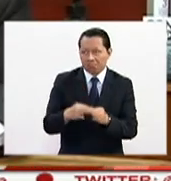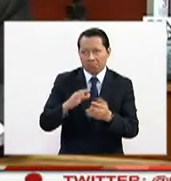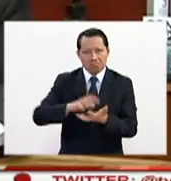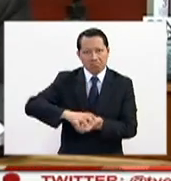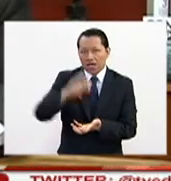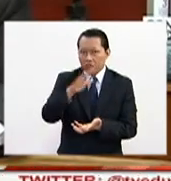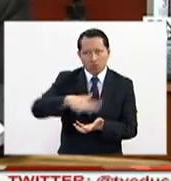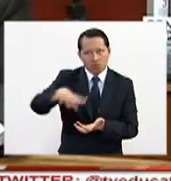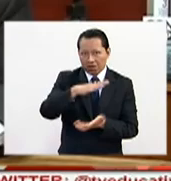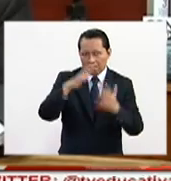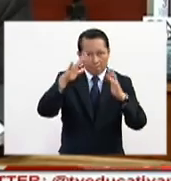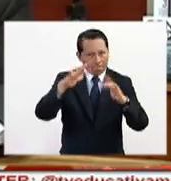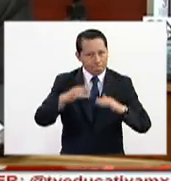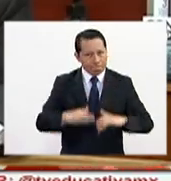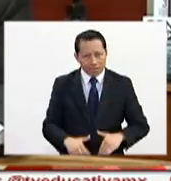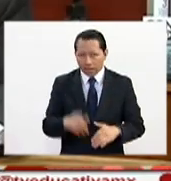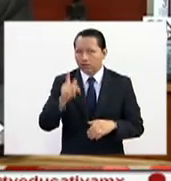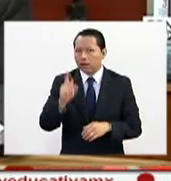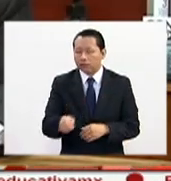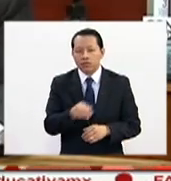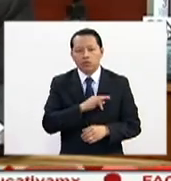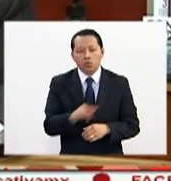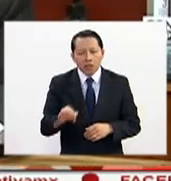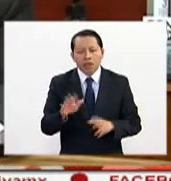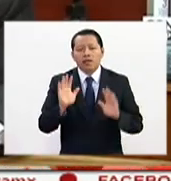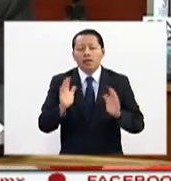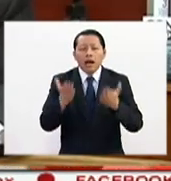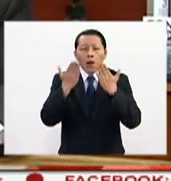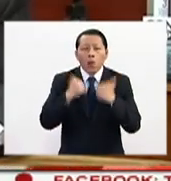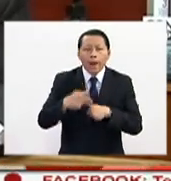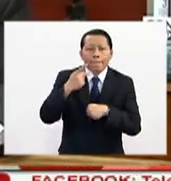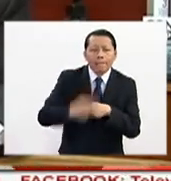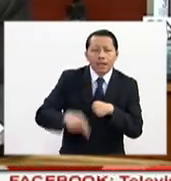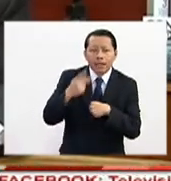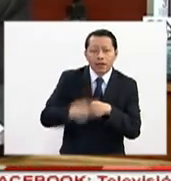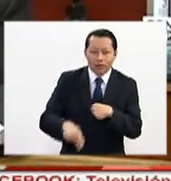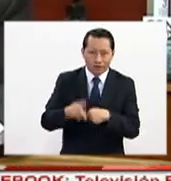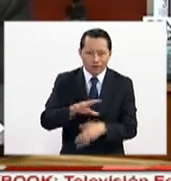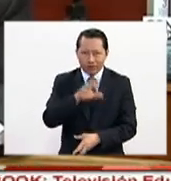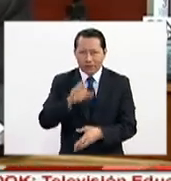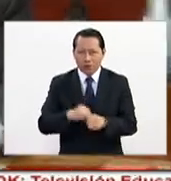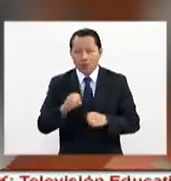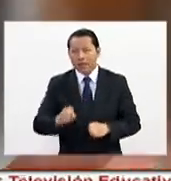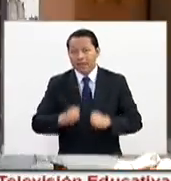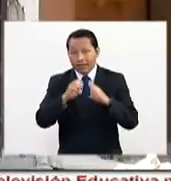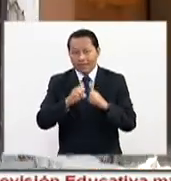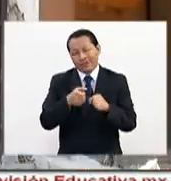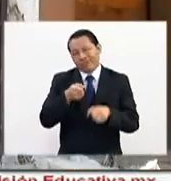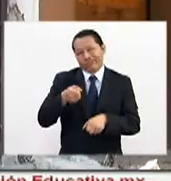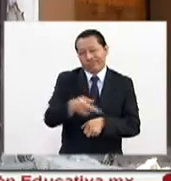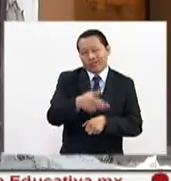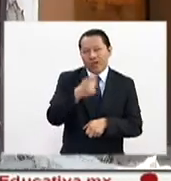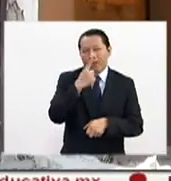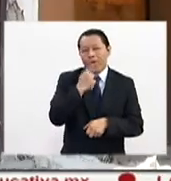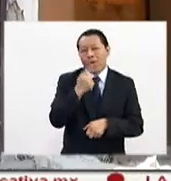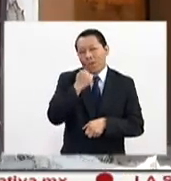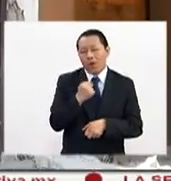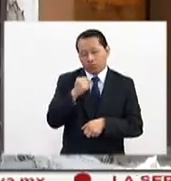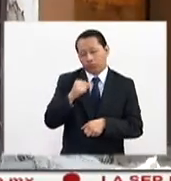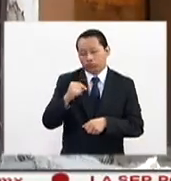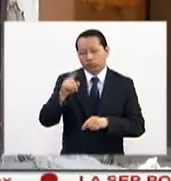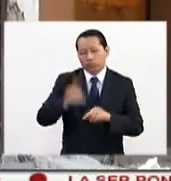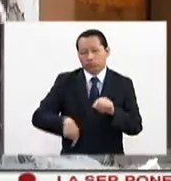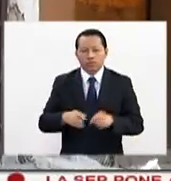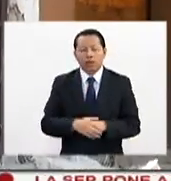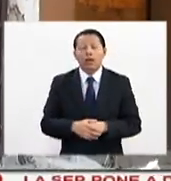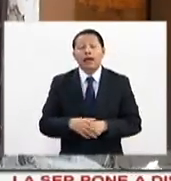mayoría. En un par de meses estarán ya sin riesgo, todos los rojos van a desaparecer. De acuerdo con el presidente del